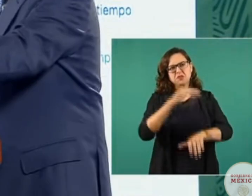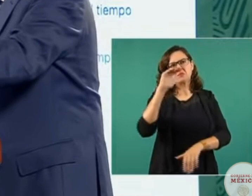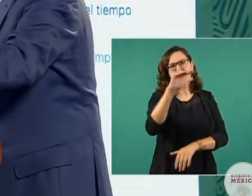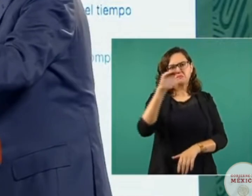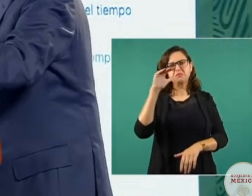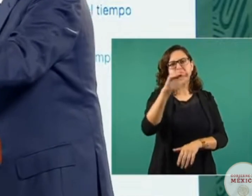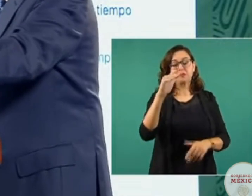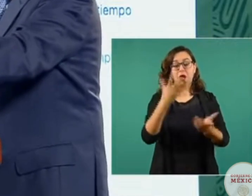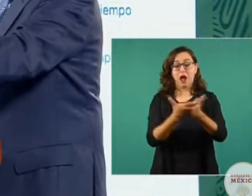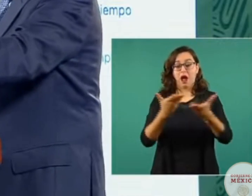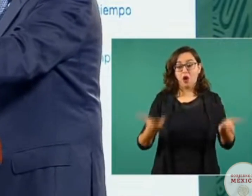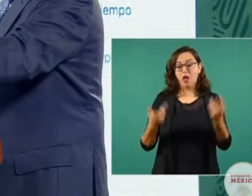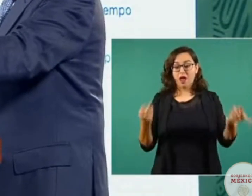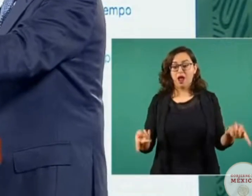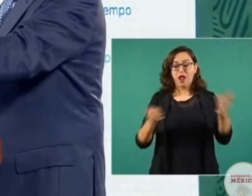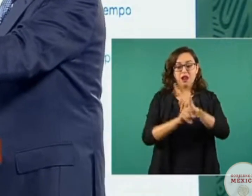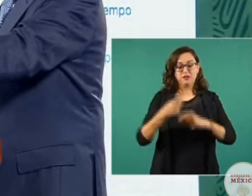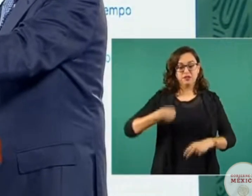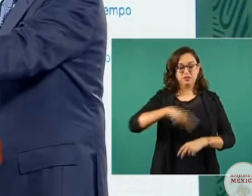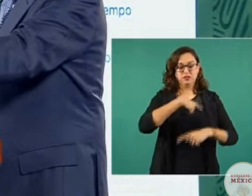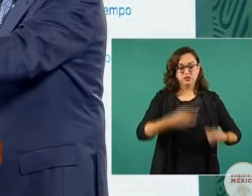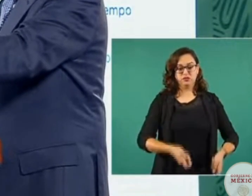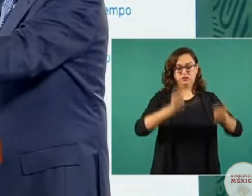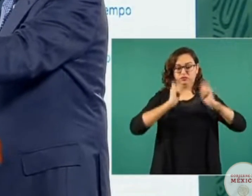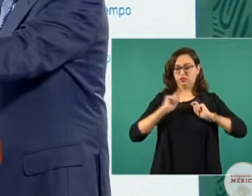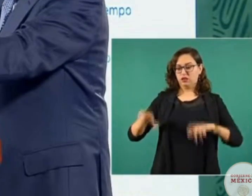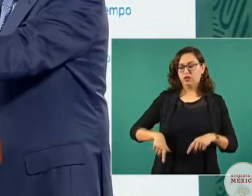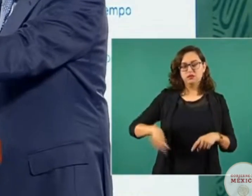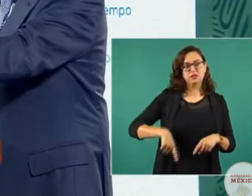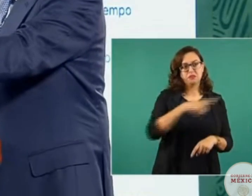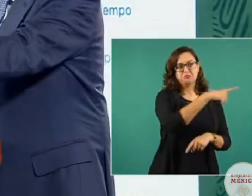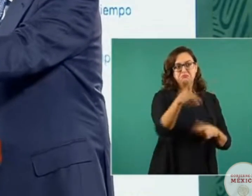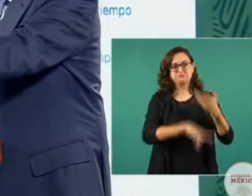Si nosotros padecimos de persecución,